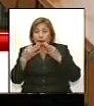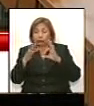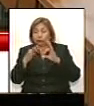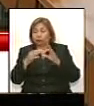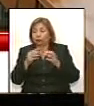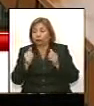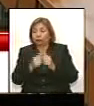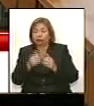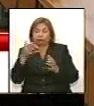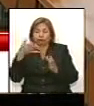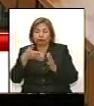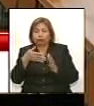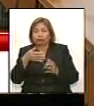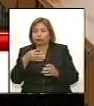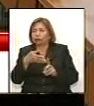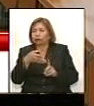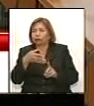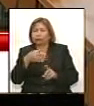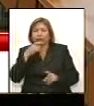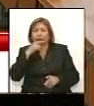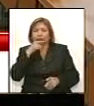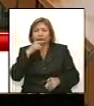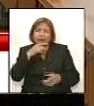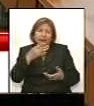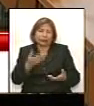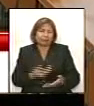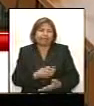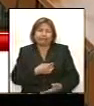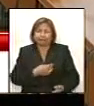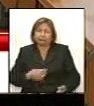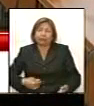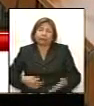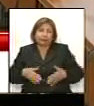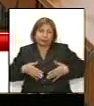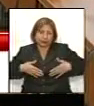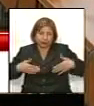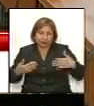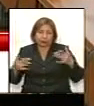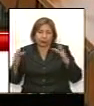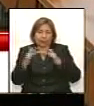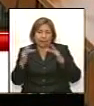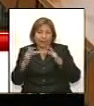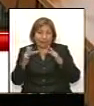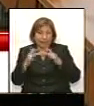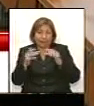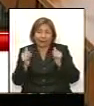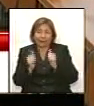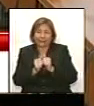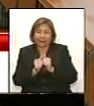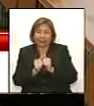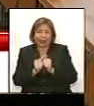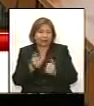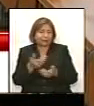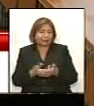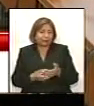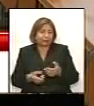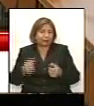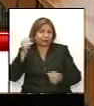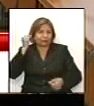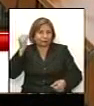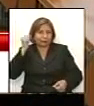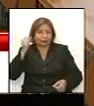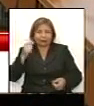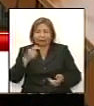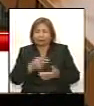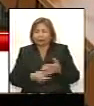contra el acoso de Ministerio de la Mujer, que yo les pediría que puedan coordinar con las activistas y con Hiperderecho para